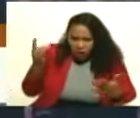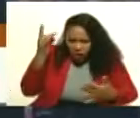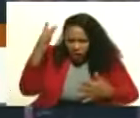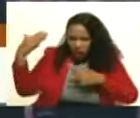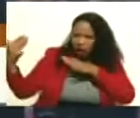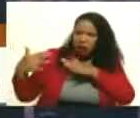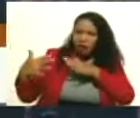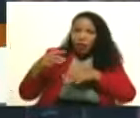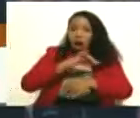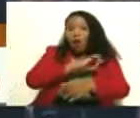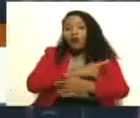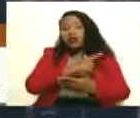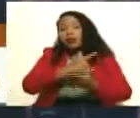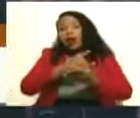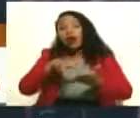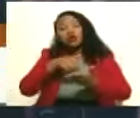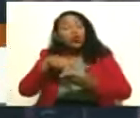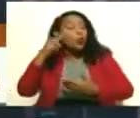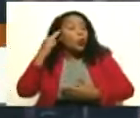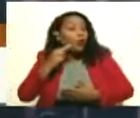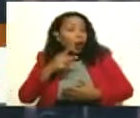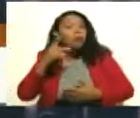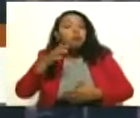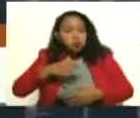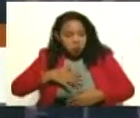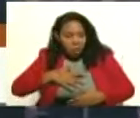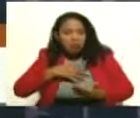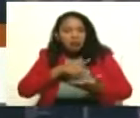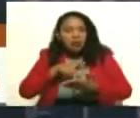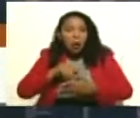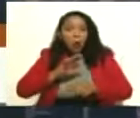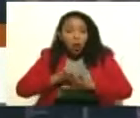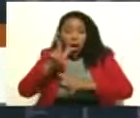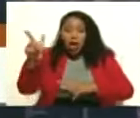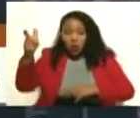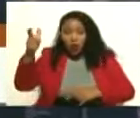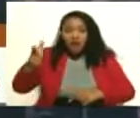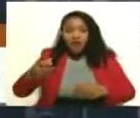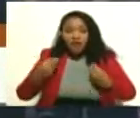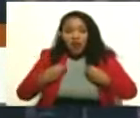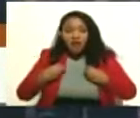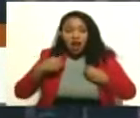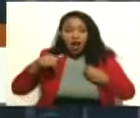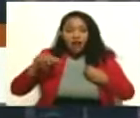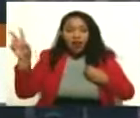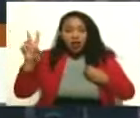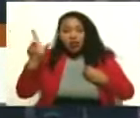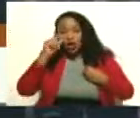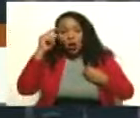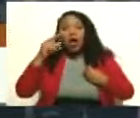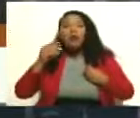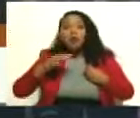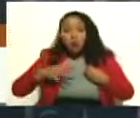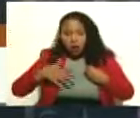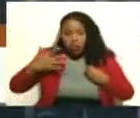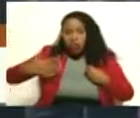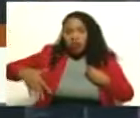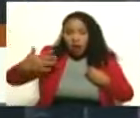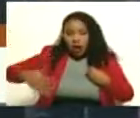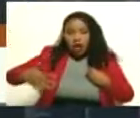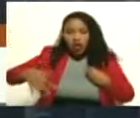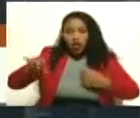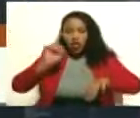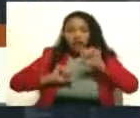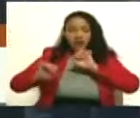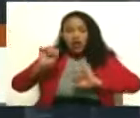Fuerza Armada Nacional Bolivariana participa activamente porque ellos son venezolanos y venezolanas y tienen todo el derecho a